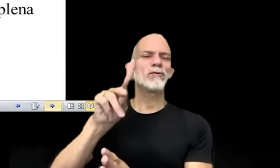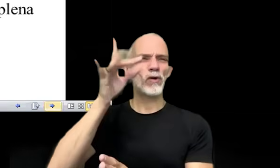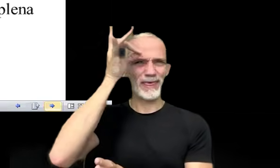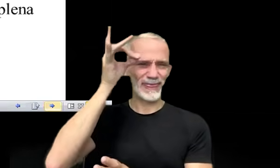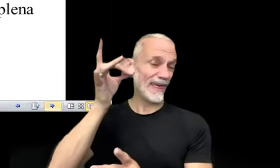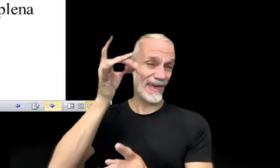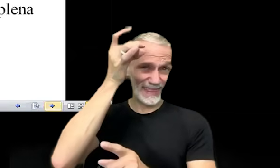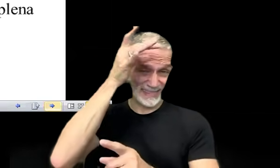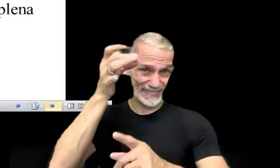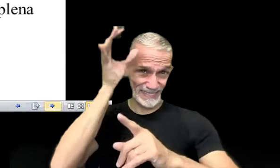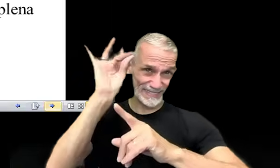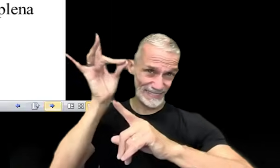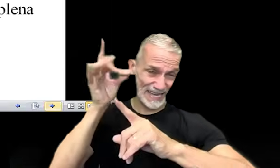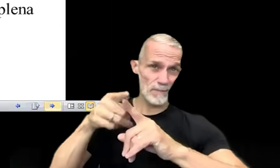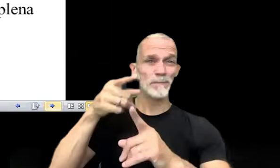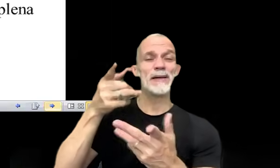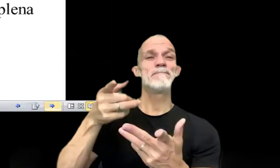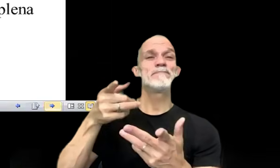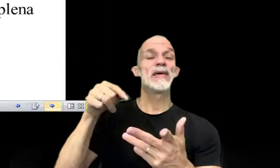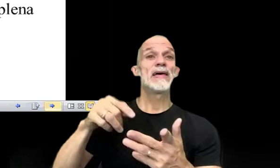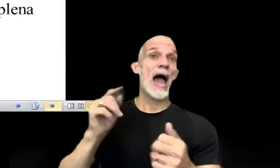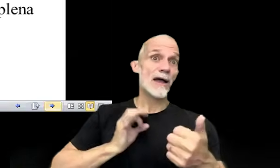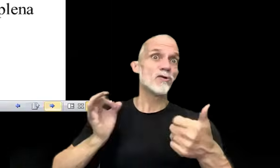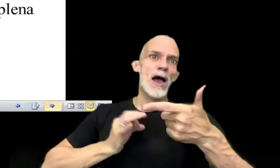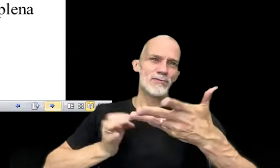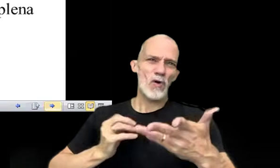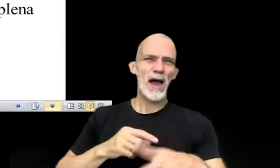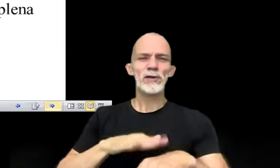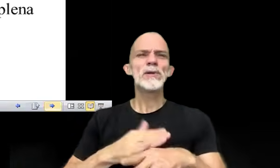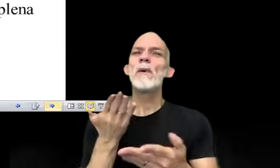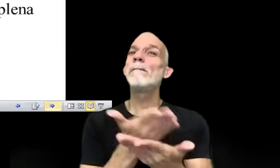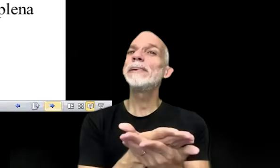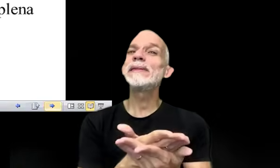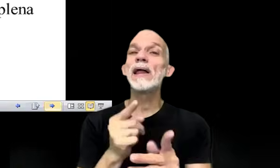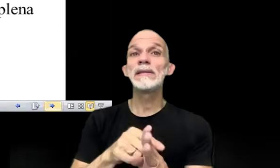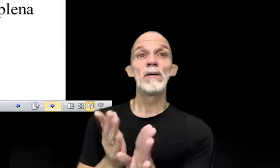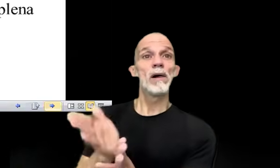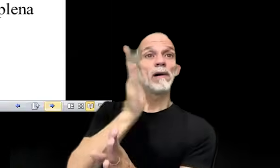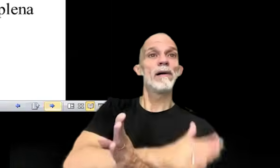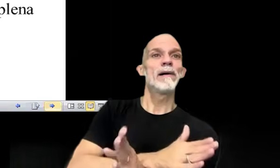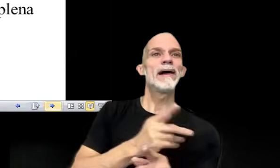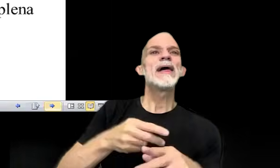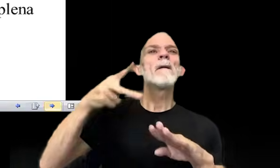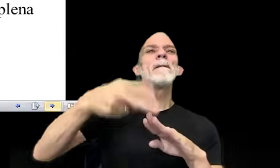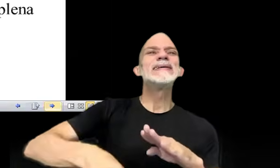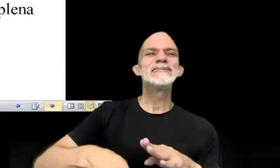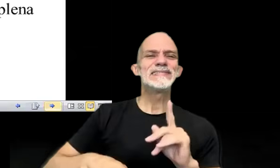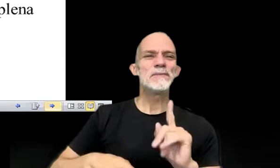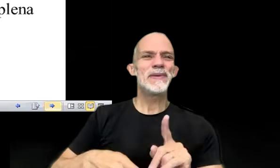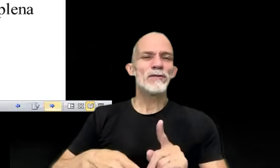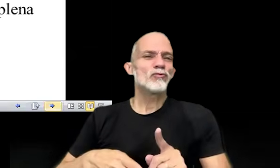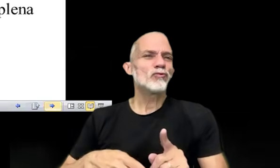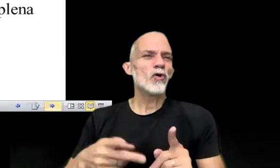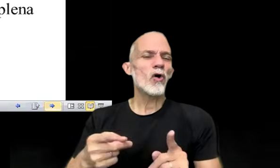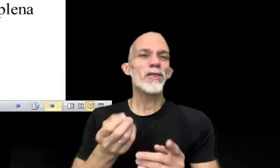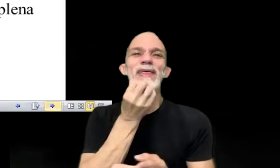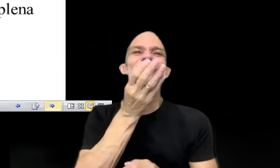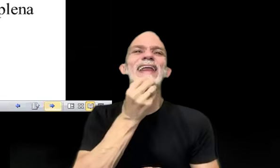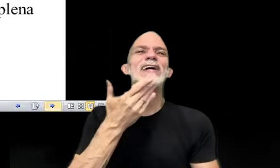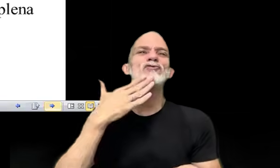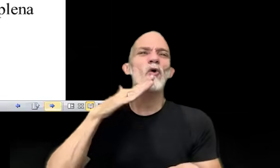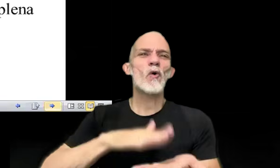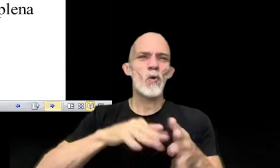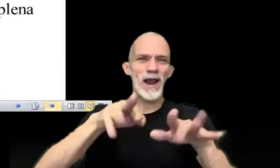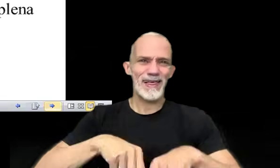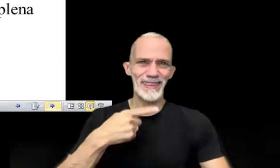de cada año cuando se estén dadas las condiciones y tienen tiempo de solicitarla hasta el vencimiento de la